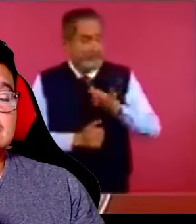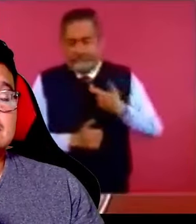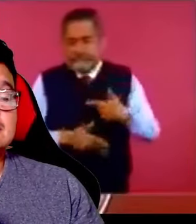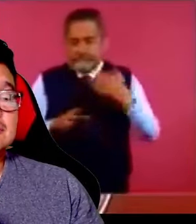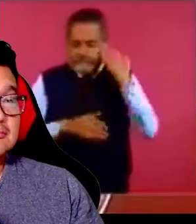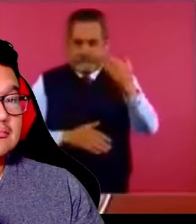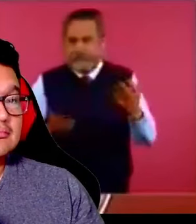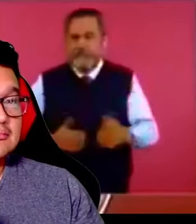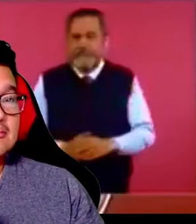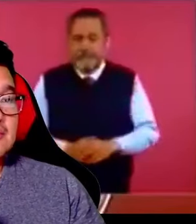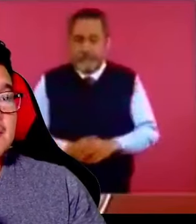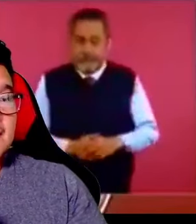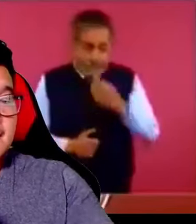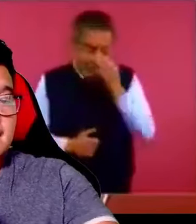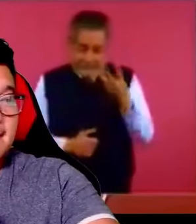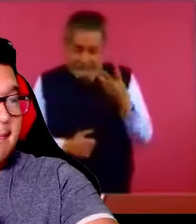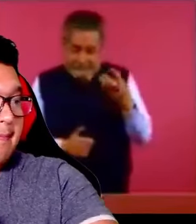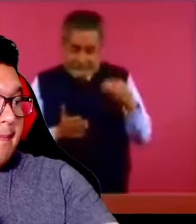cobrar